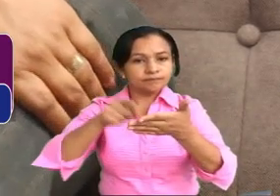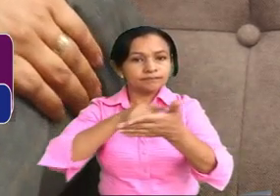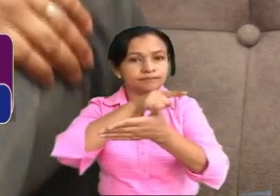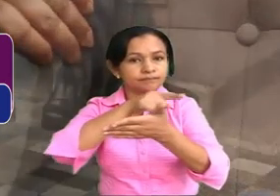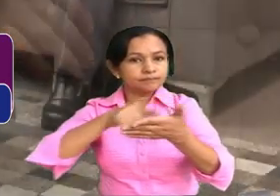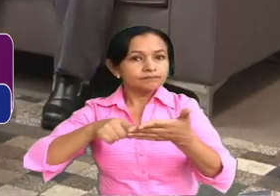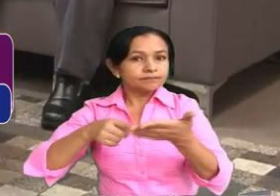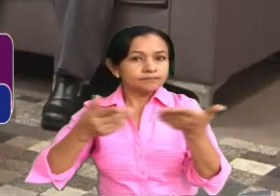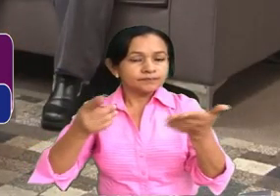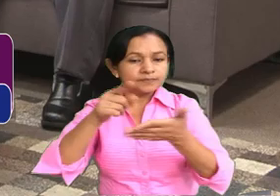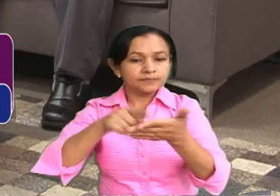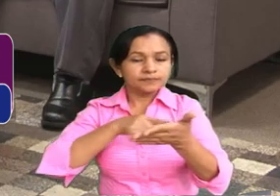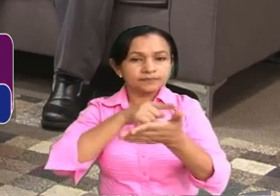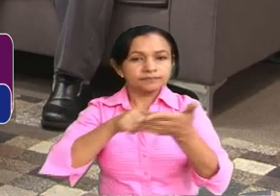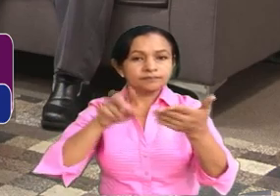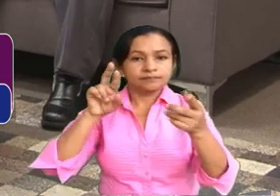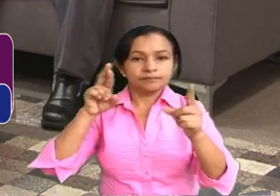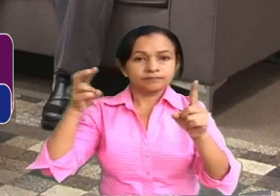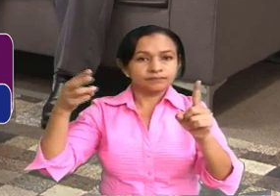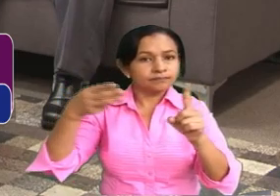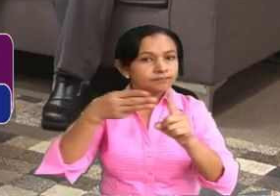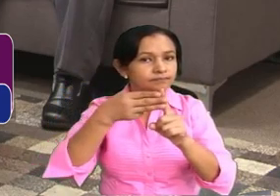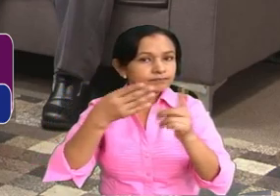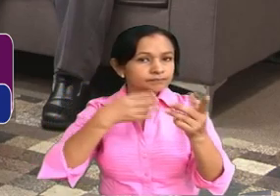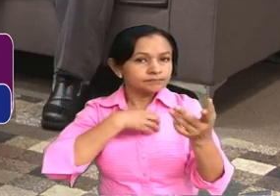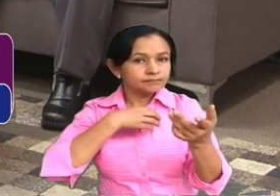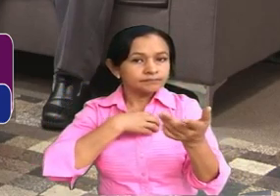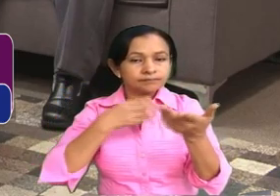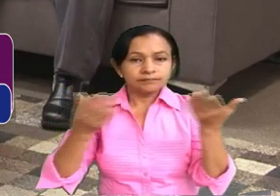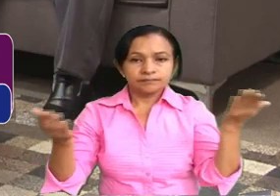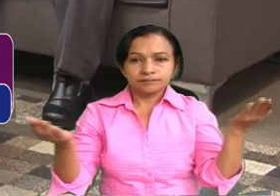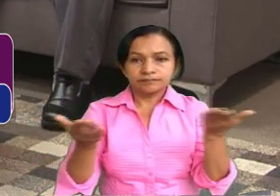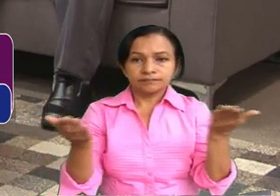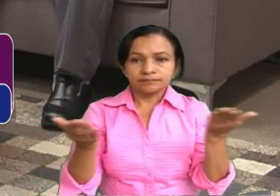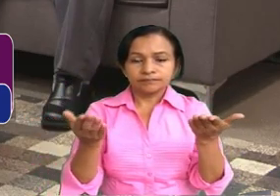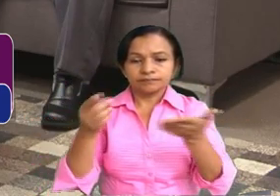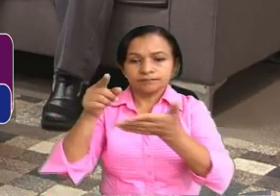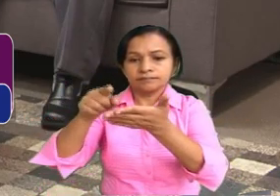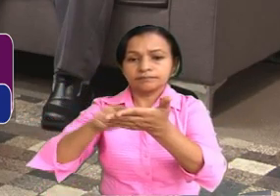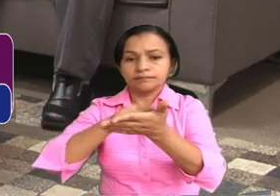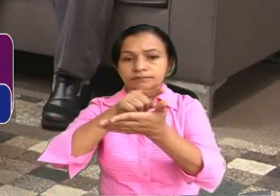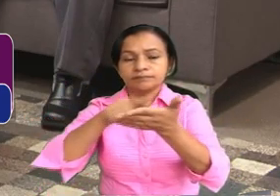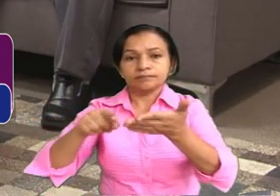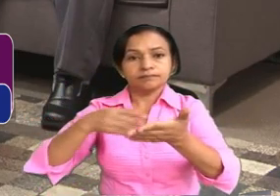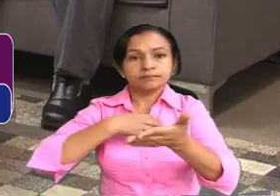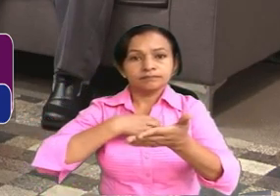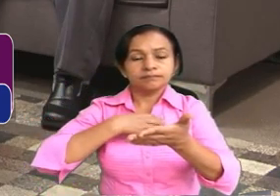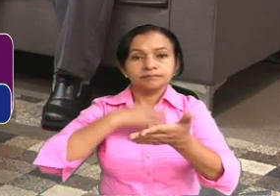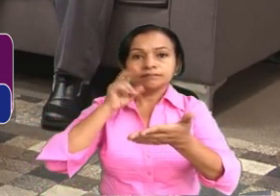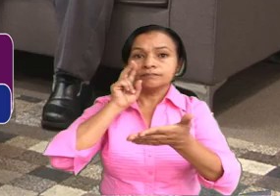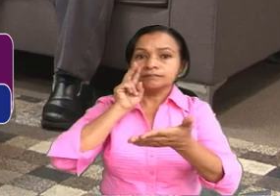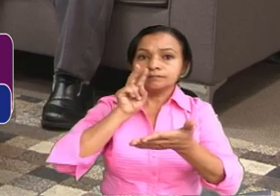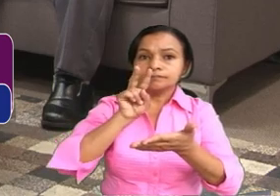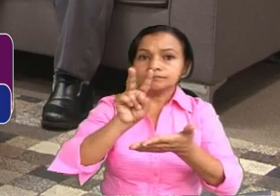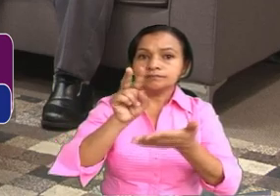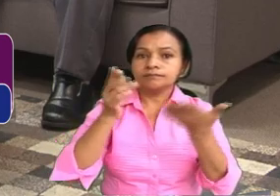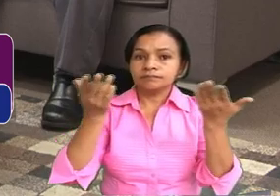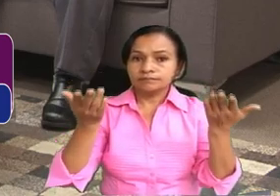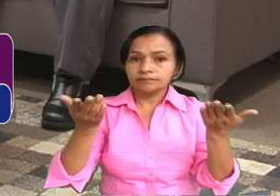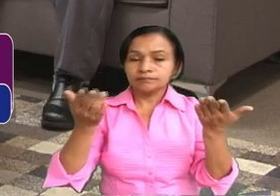Ellos eligen regionales y ellos están eligiendo por su credibilidad, por quien ha